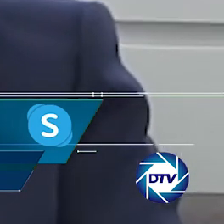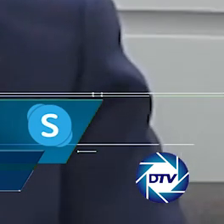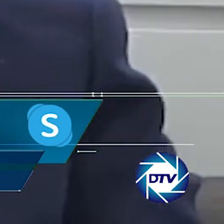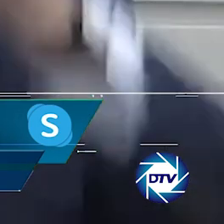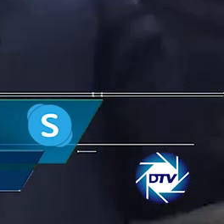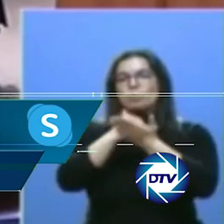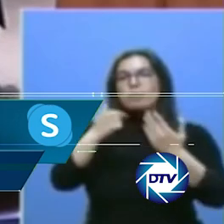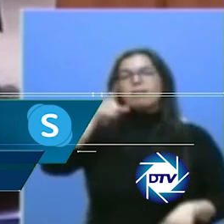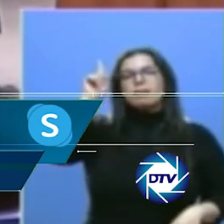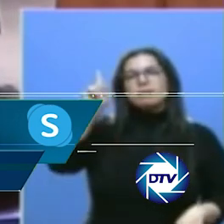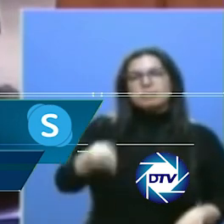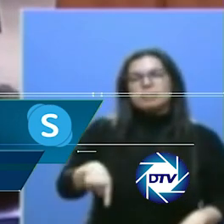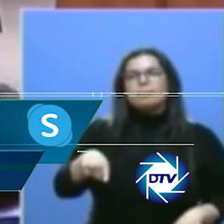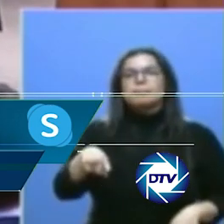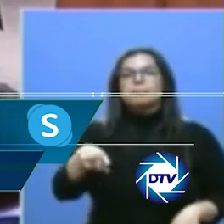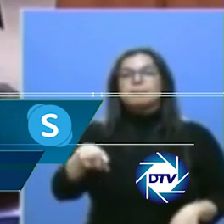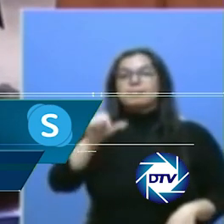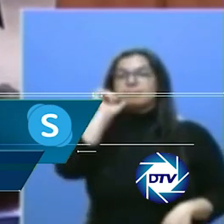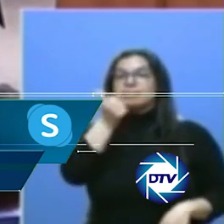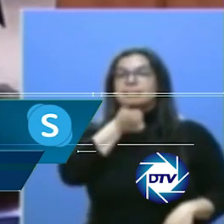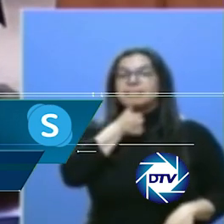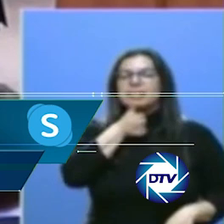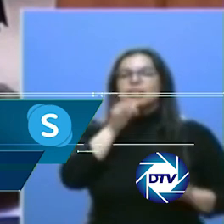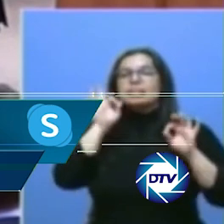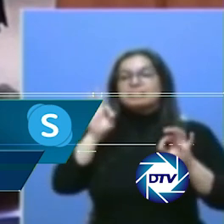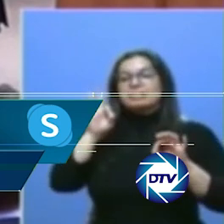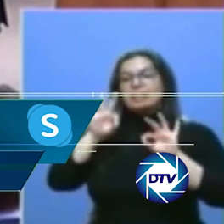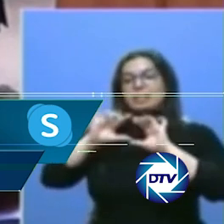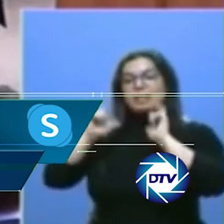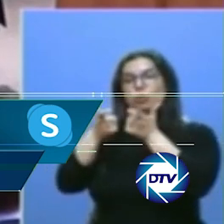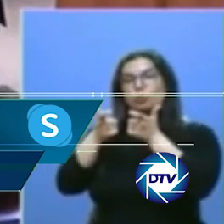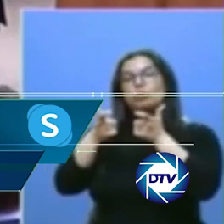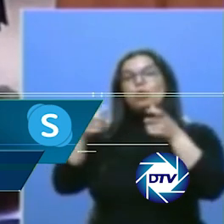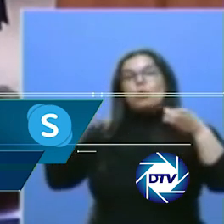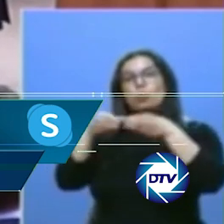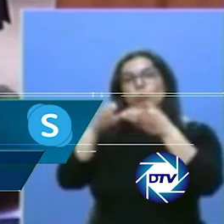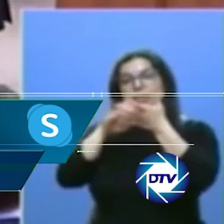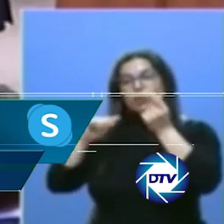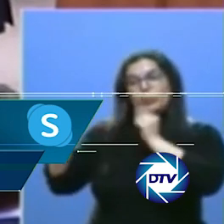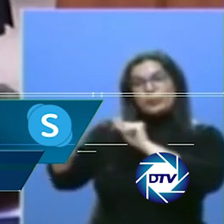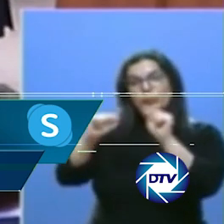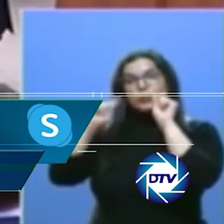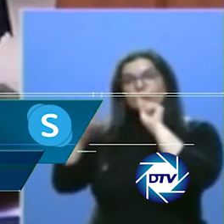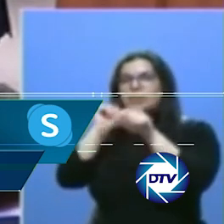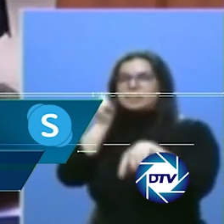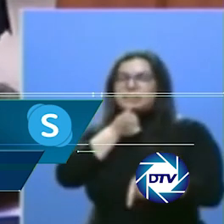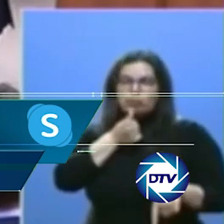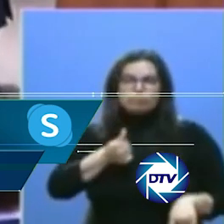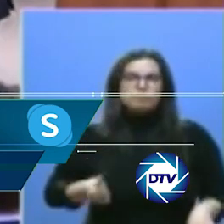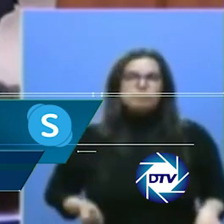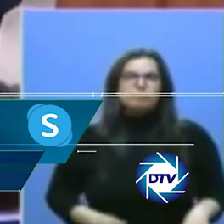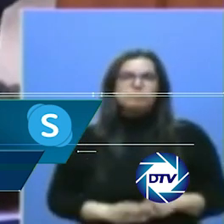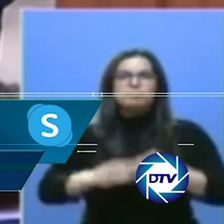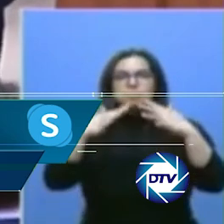muy apretada esta semana eso es cierto además tiene compromisos muy importantes pero hay veces que las formas son